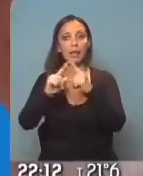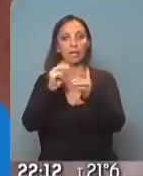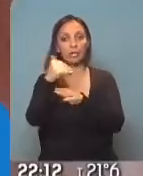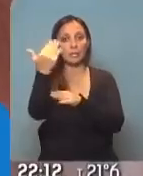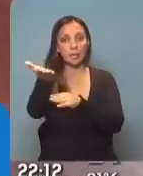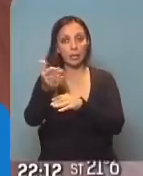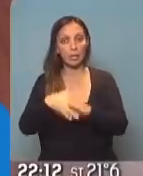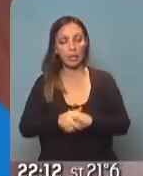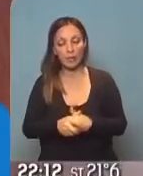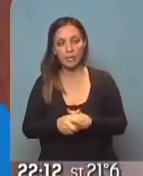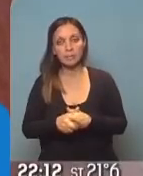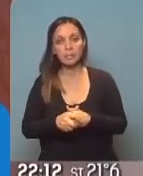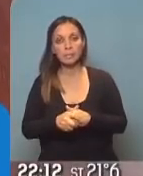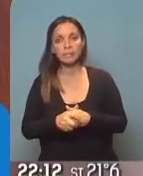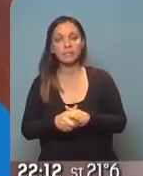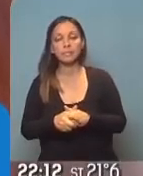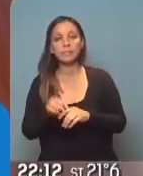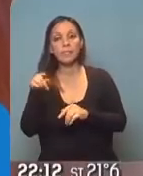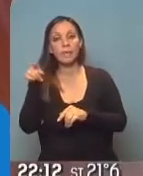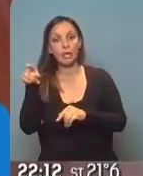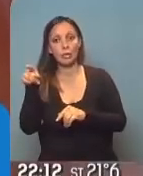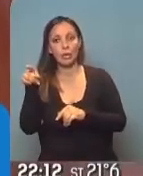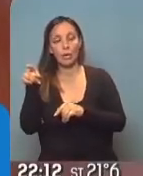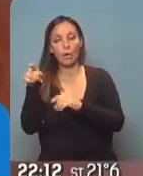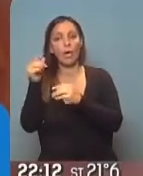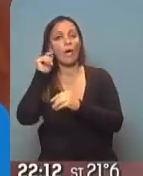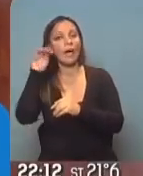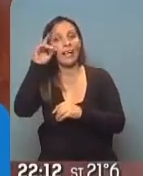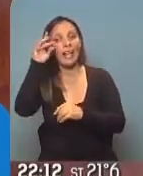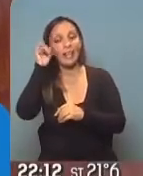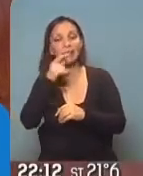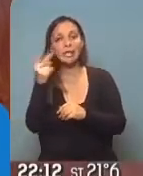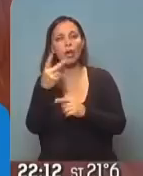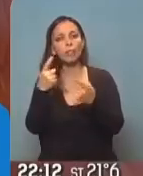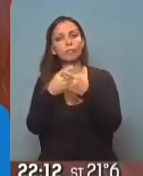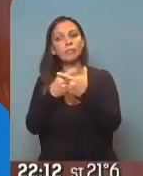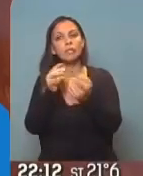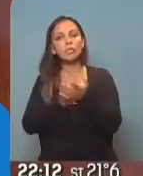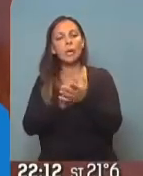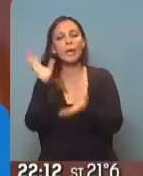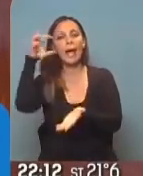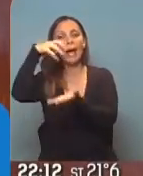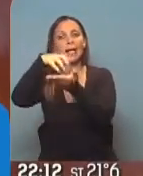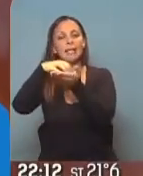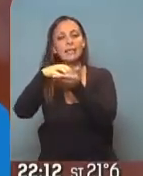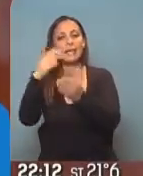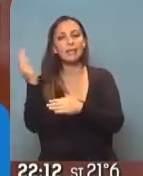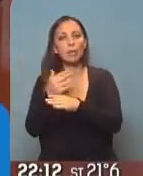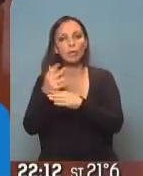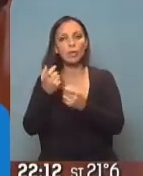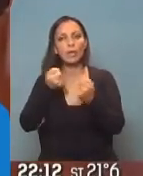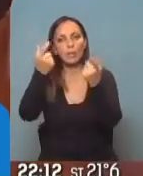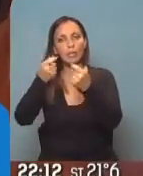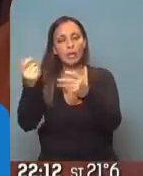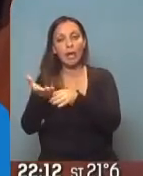Exteriores, Ernesto Araújo, y el propio Paulo Guedes. La disputa fue por la Agencia de Promoción de Exportaciones, que pertenecía al área